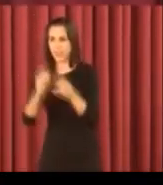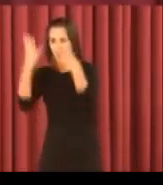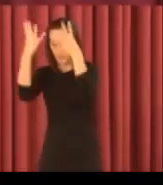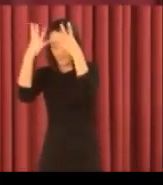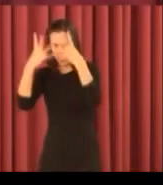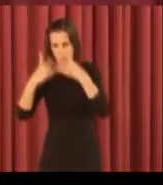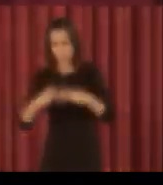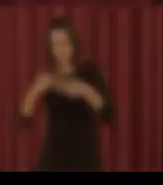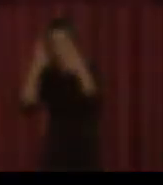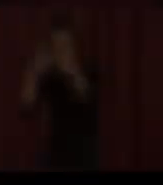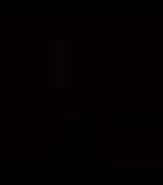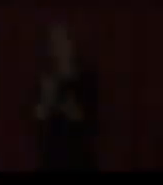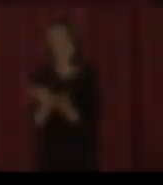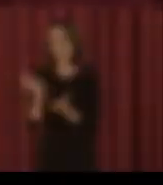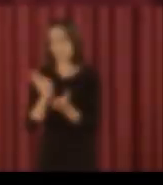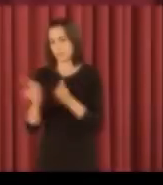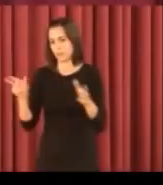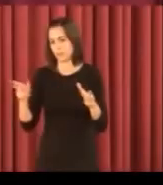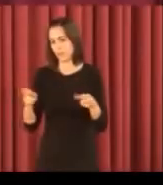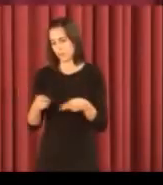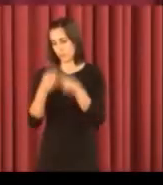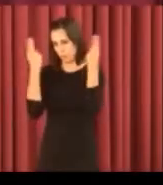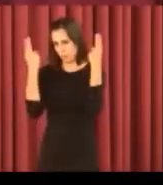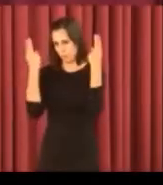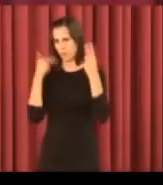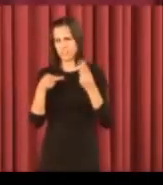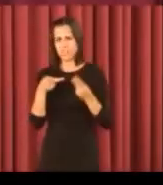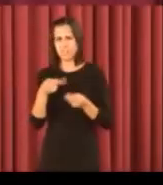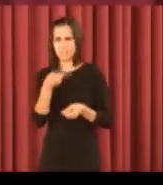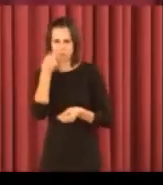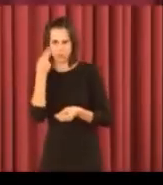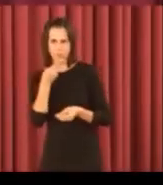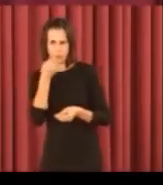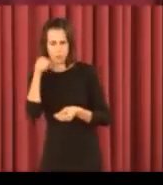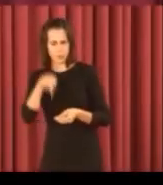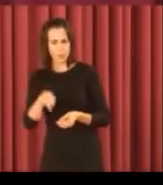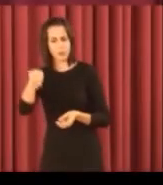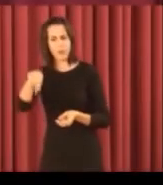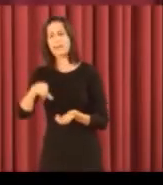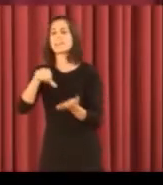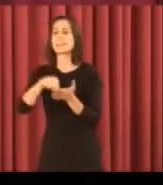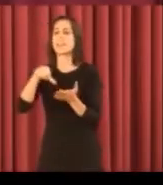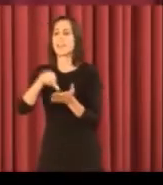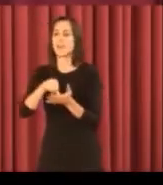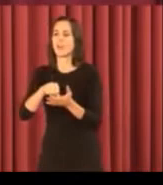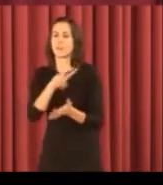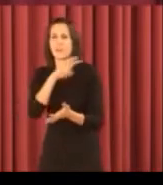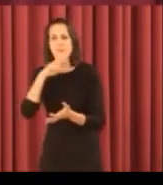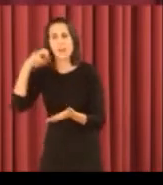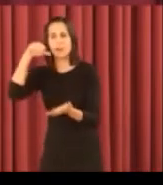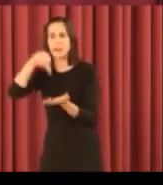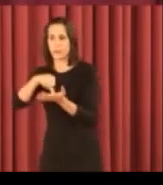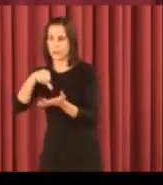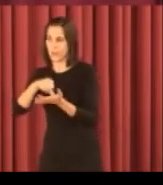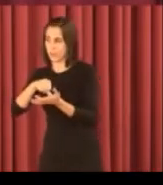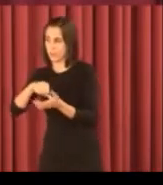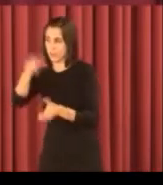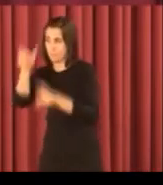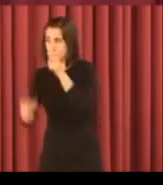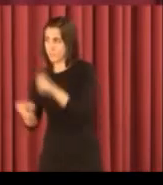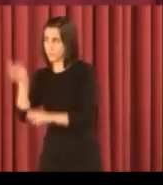administración o menos administración. Y es curioso, pero en Logroño nos valoran más como ciudad las personas que vienen de